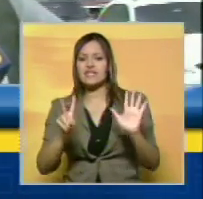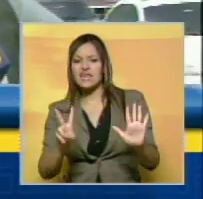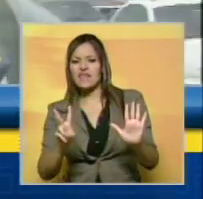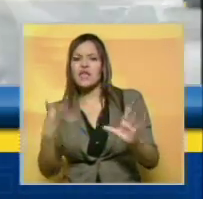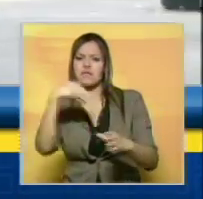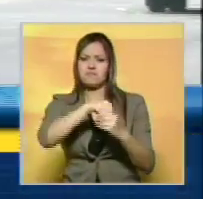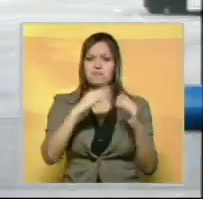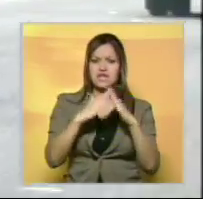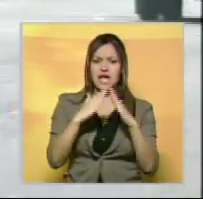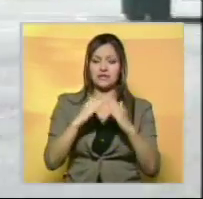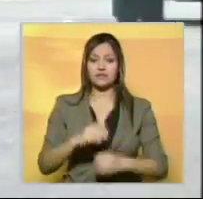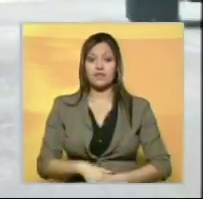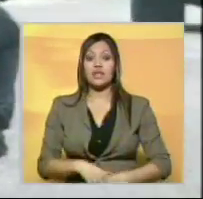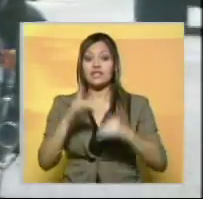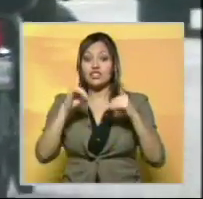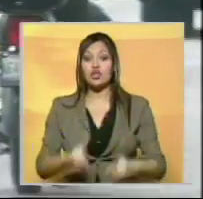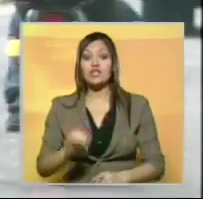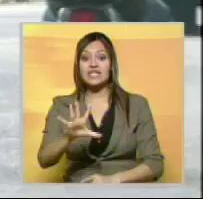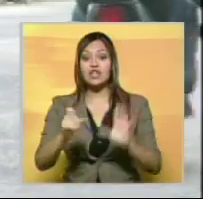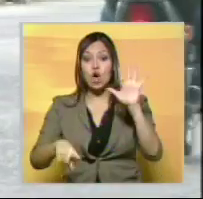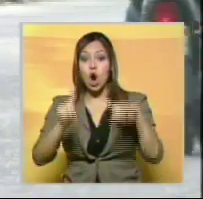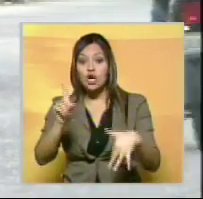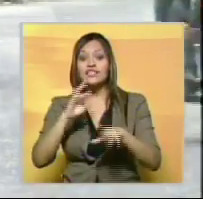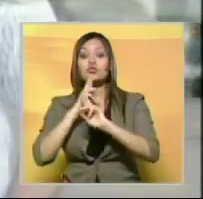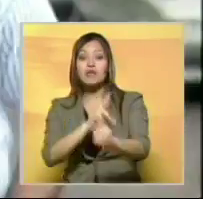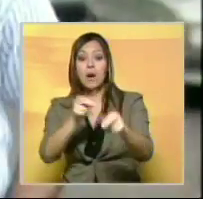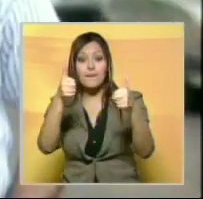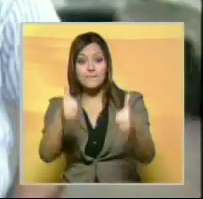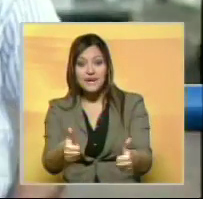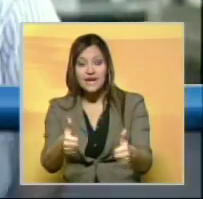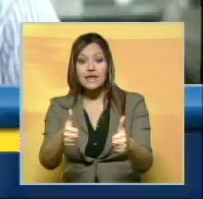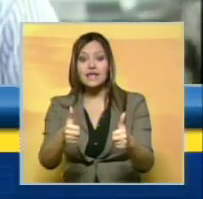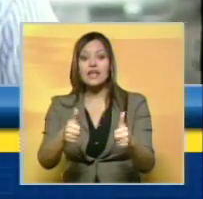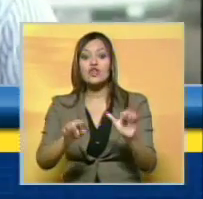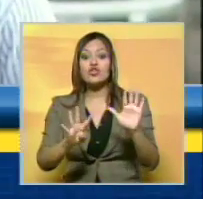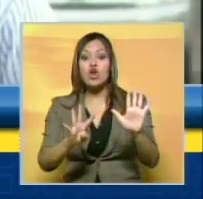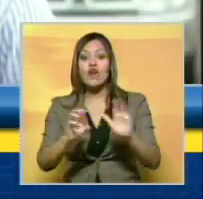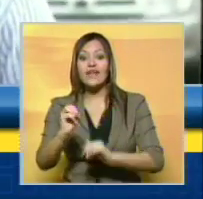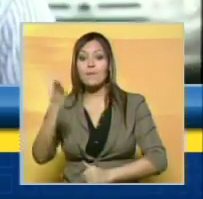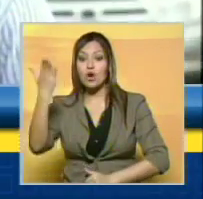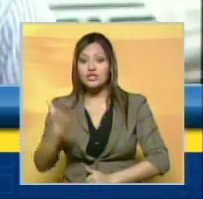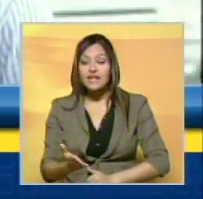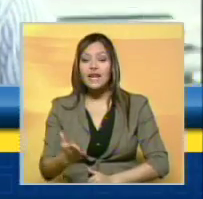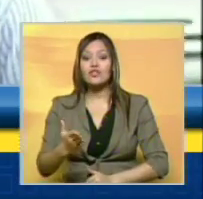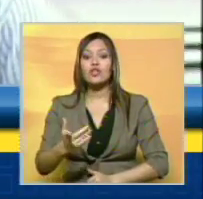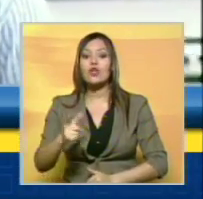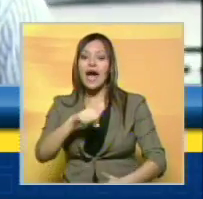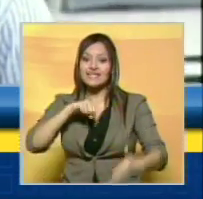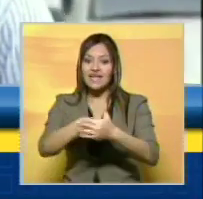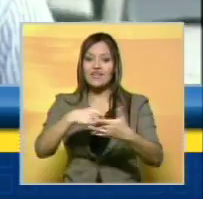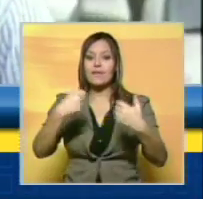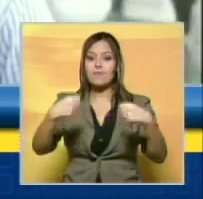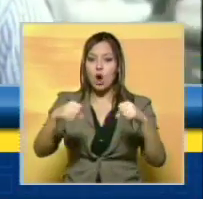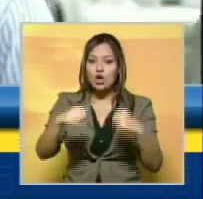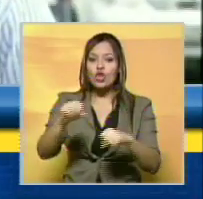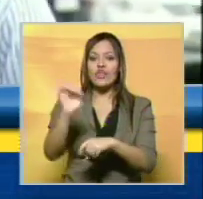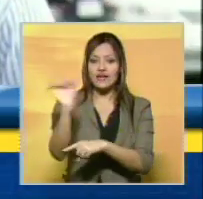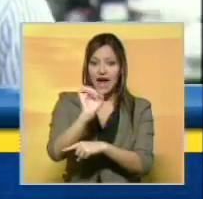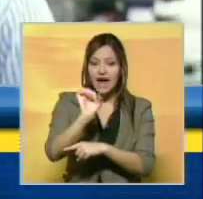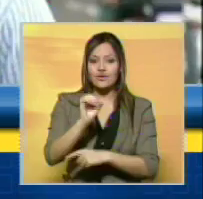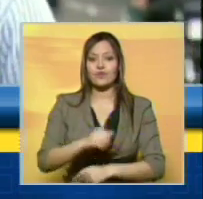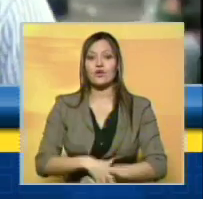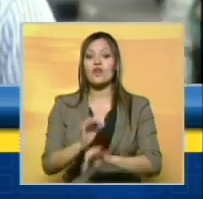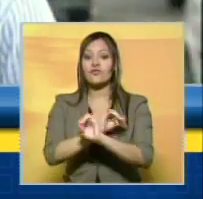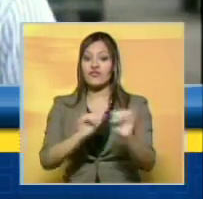estoy en mi casa. El decreto 511 ha dado resultados como la reducción del 90% en los accidentes viales con motorizados involucrados.